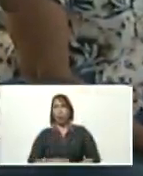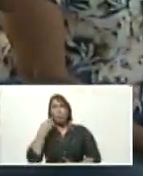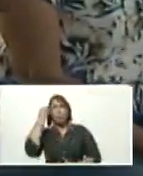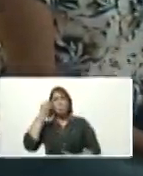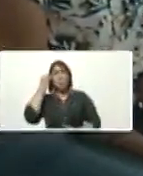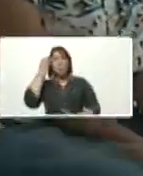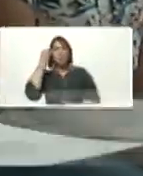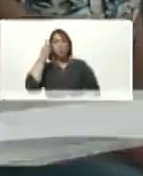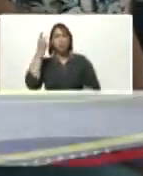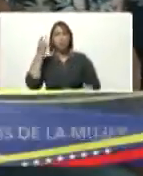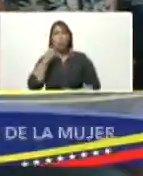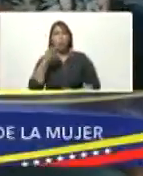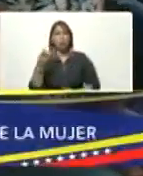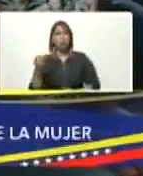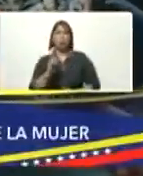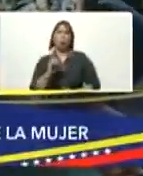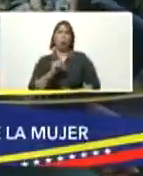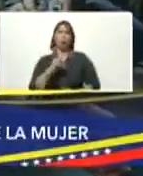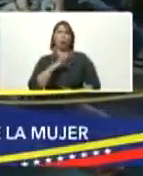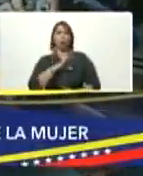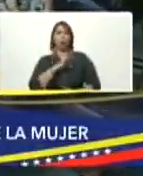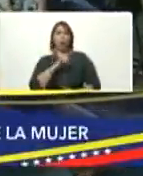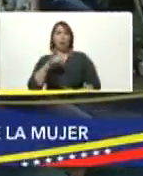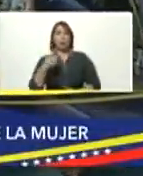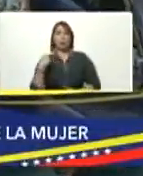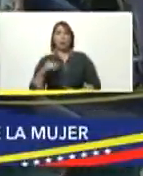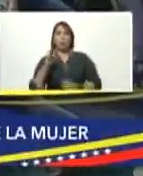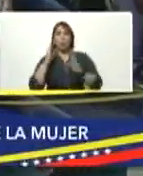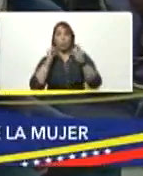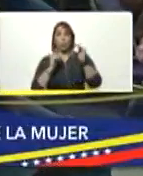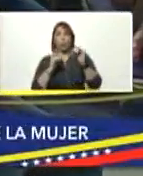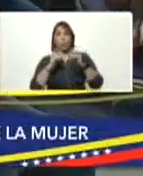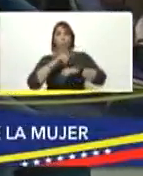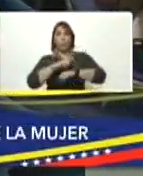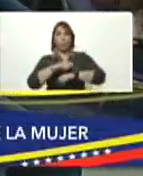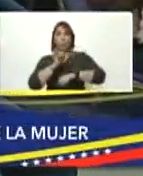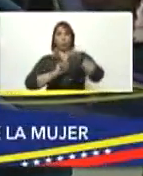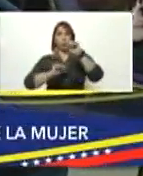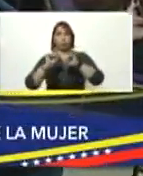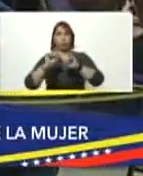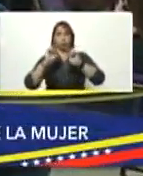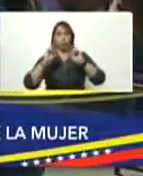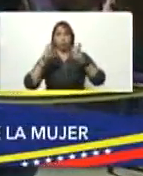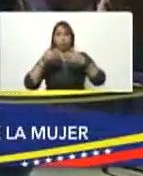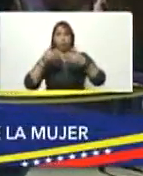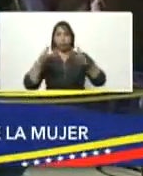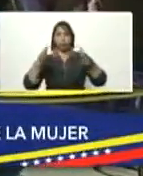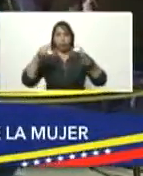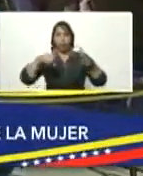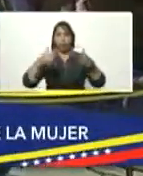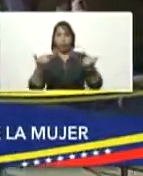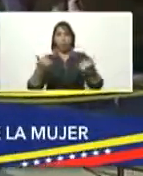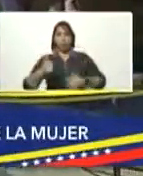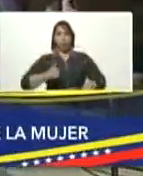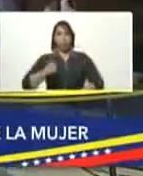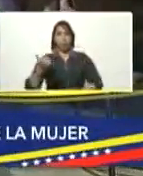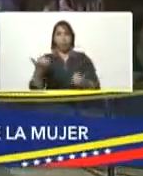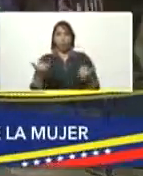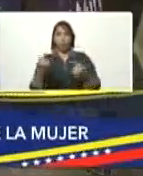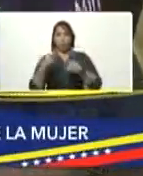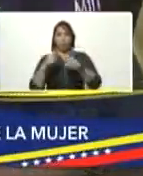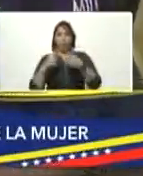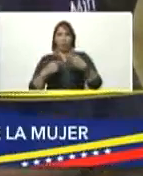ideológica y su condición social. Aquí entendemos en el área de defensoría, que es el área que estamos inaugurando, y aprovechamos también todas las otras